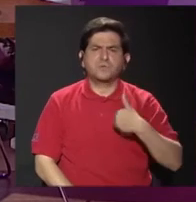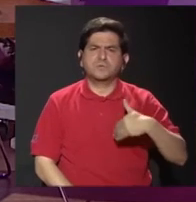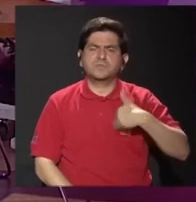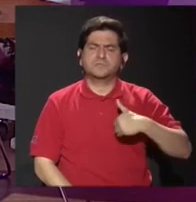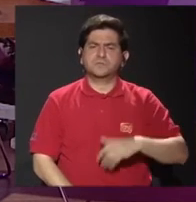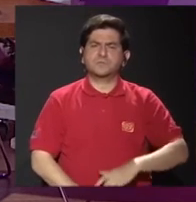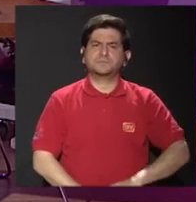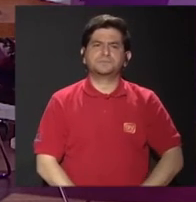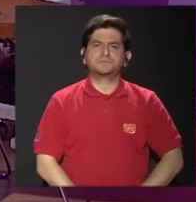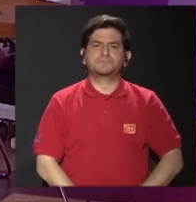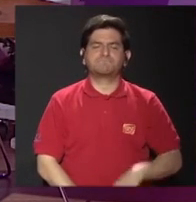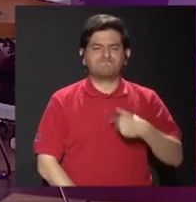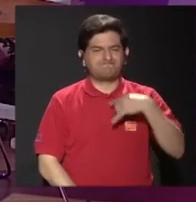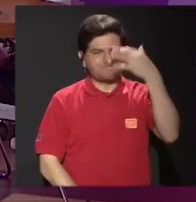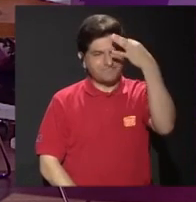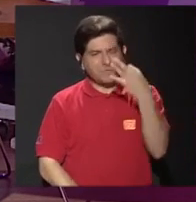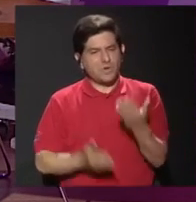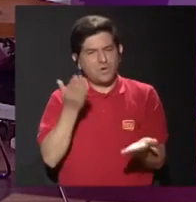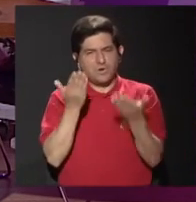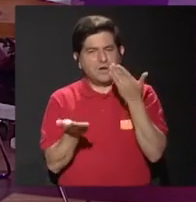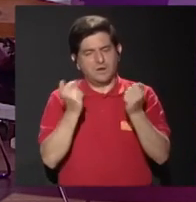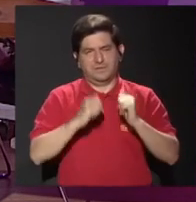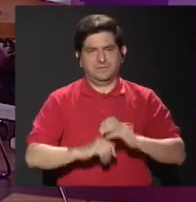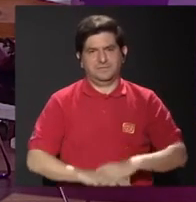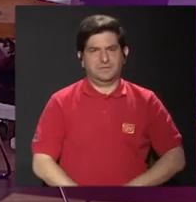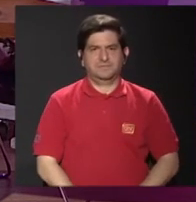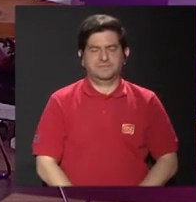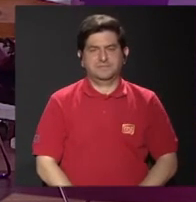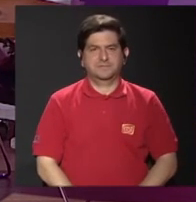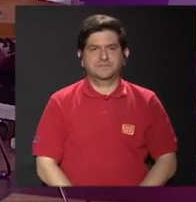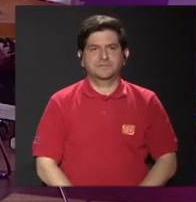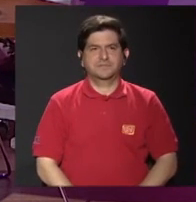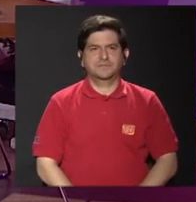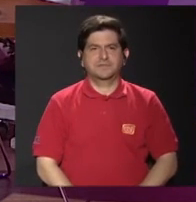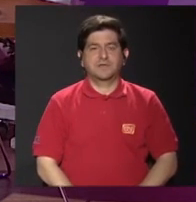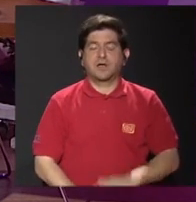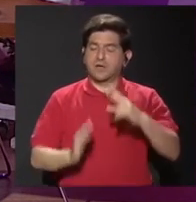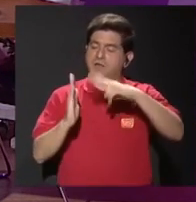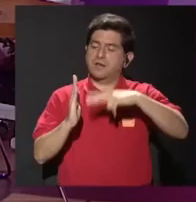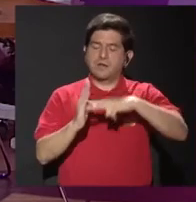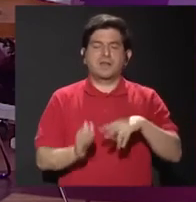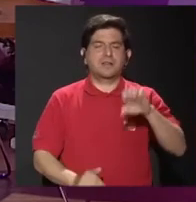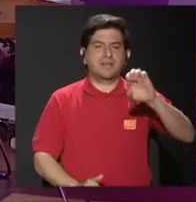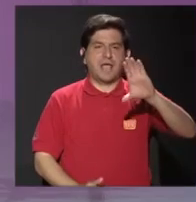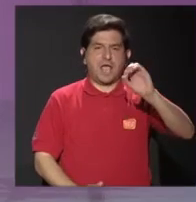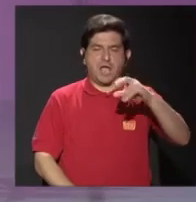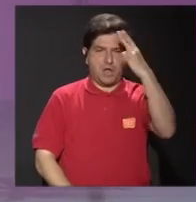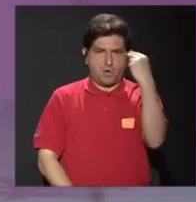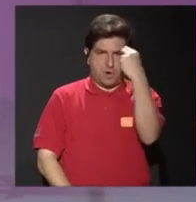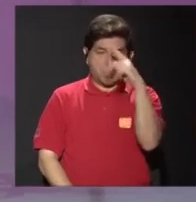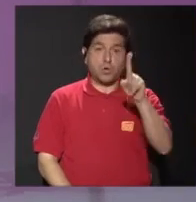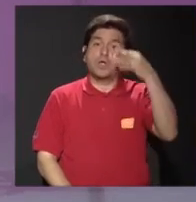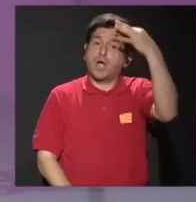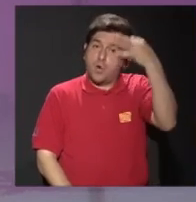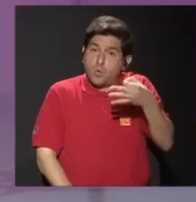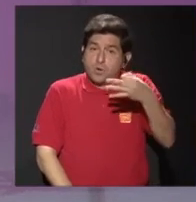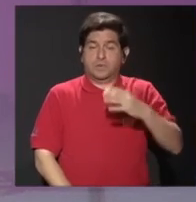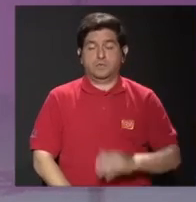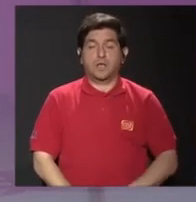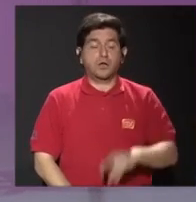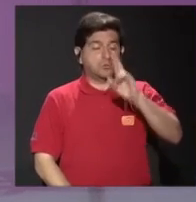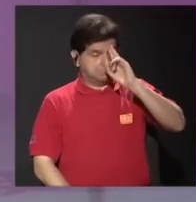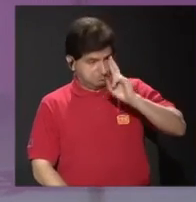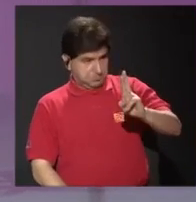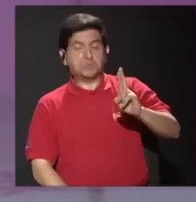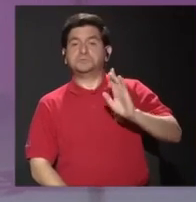donets y yo creo digamos que este la literatura del eco católico es una posición una posición que